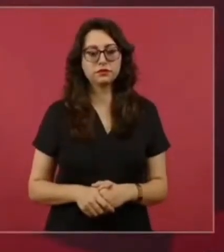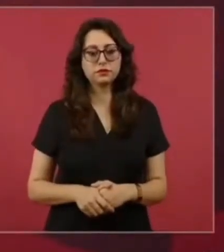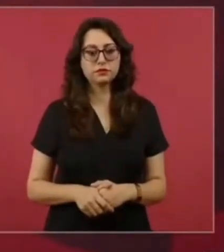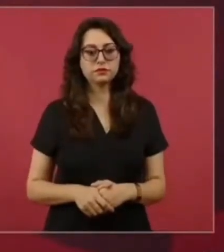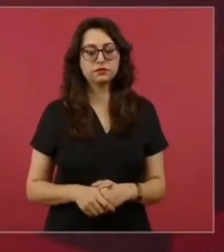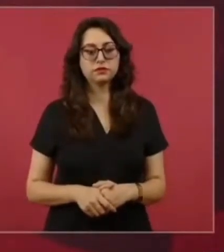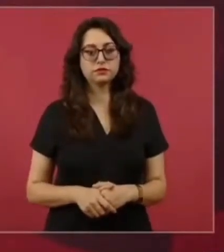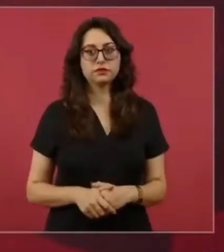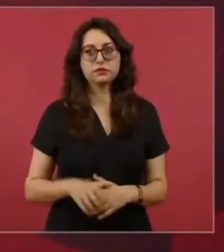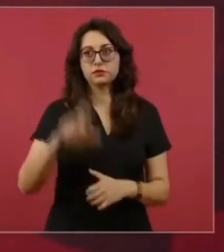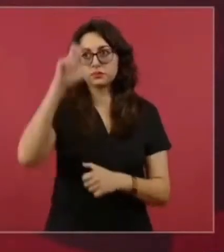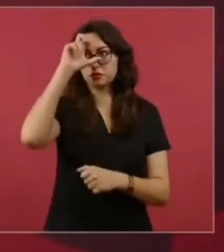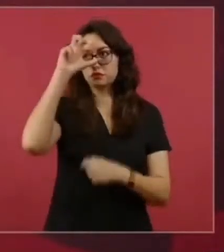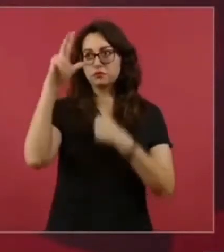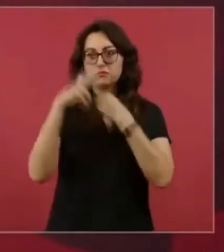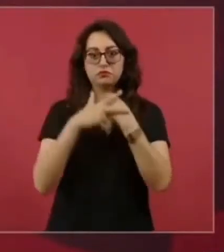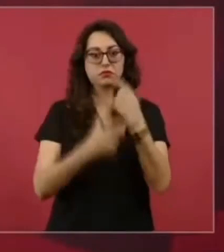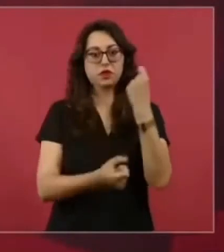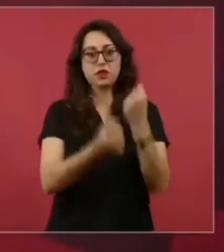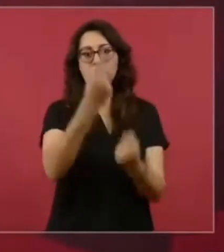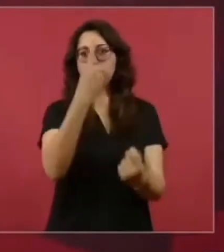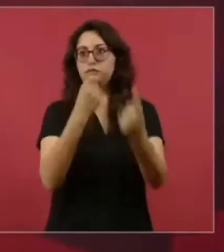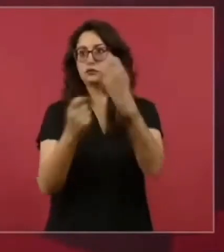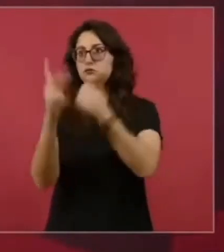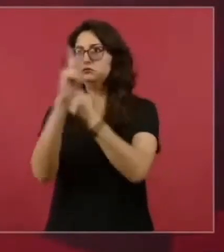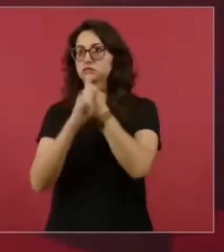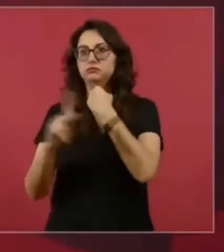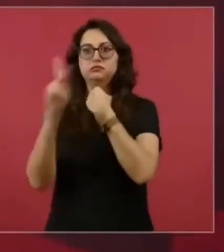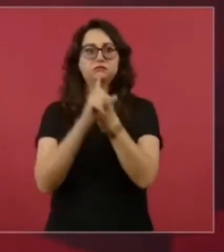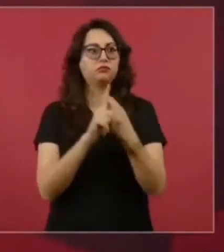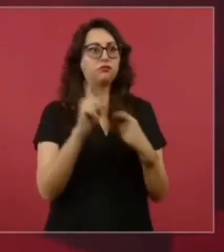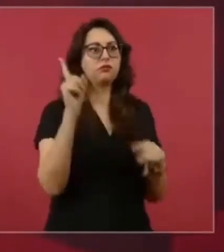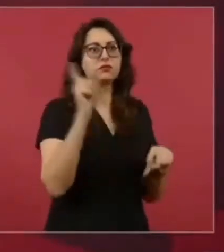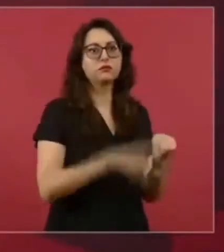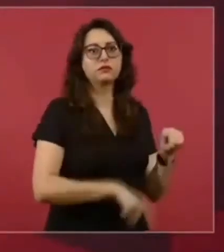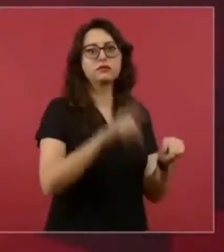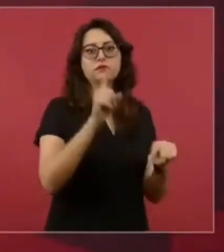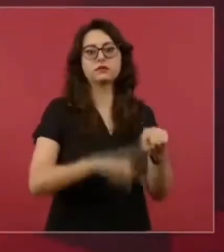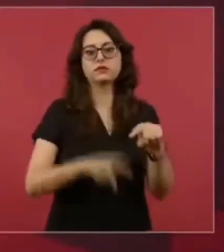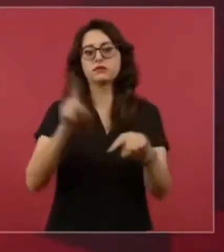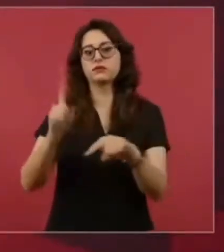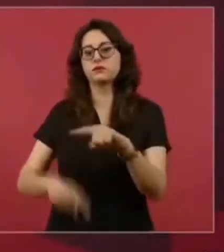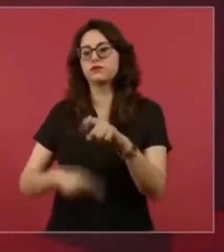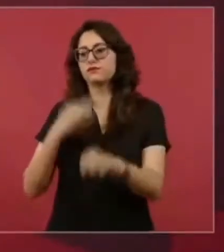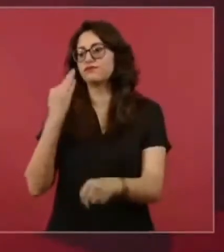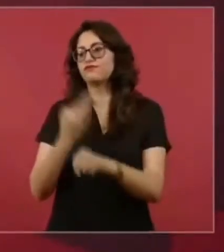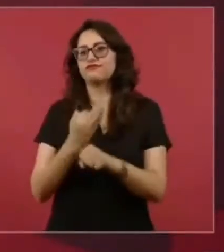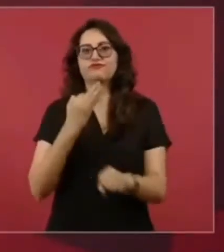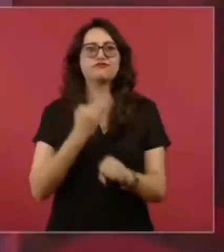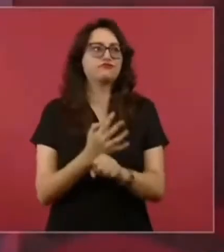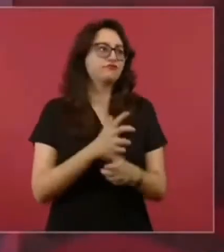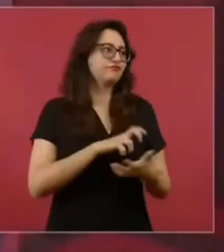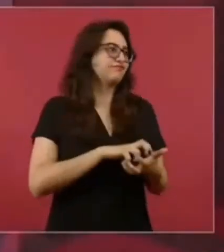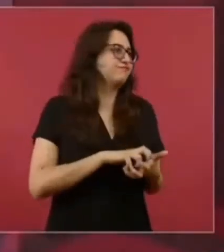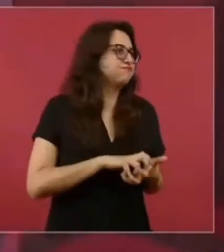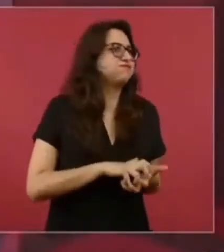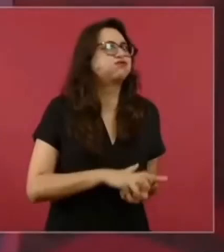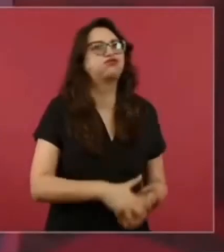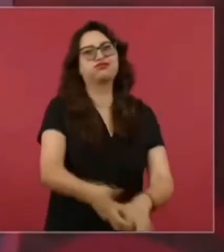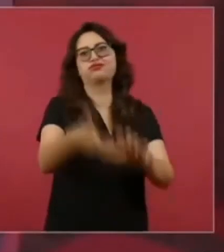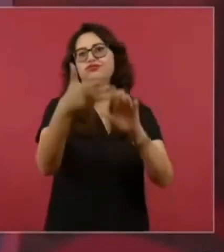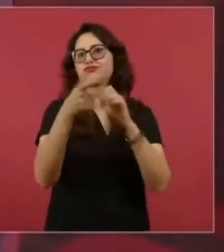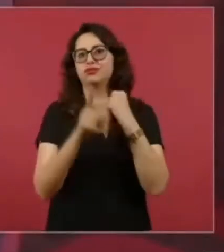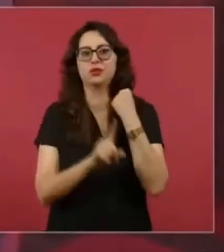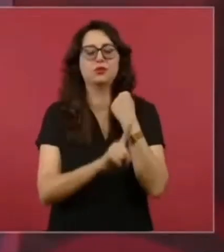En Europa, todavía en algunos países, porque no lograron desmantelar por completo el estado